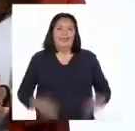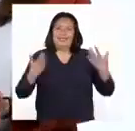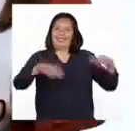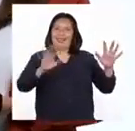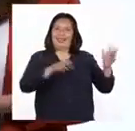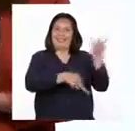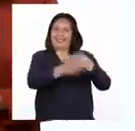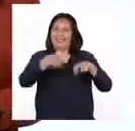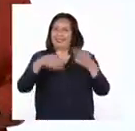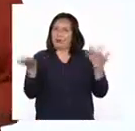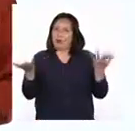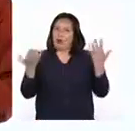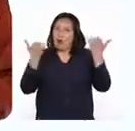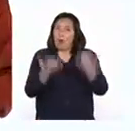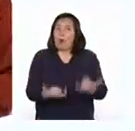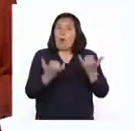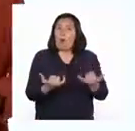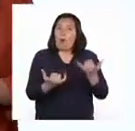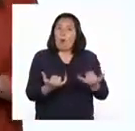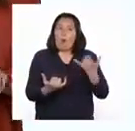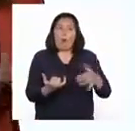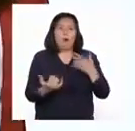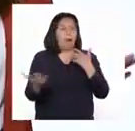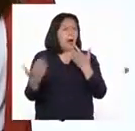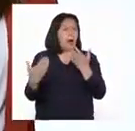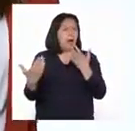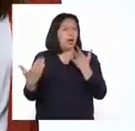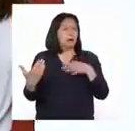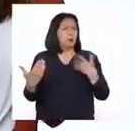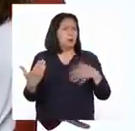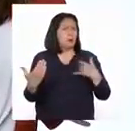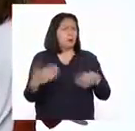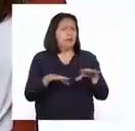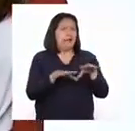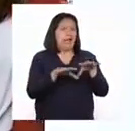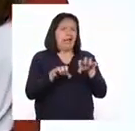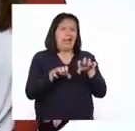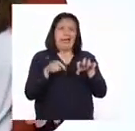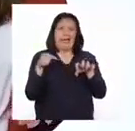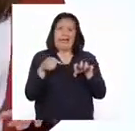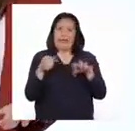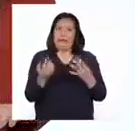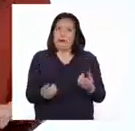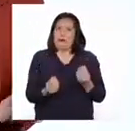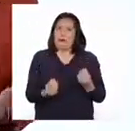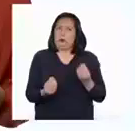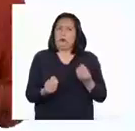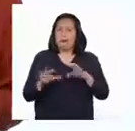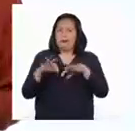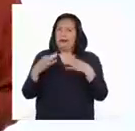Ya estamos de regreso. En el día de hoy estamos conversando muchísimo sobre las heladas y cómo las familias enfrentan este